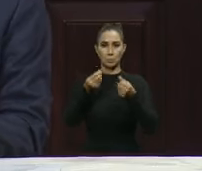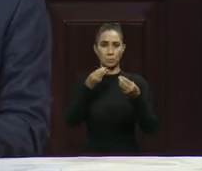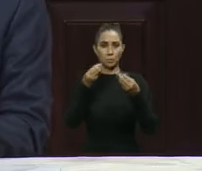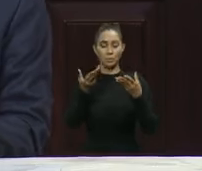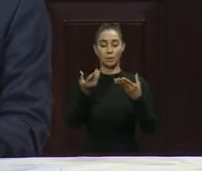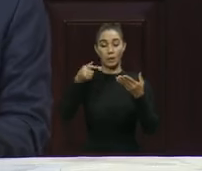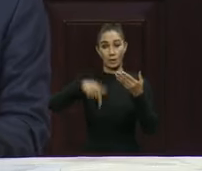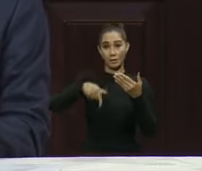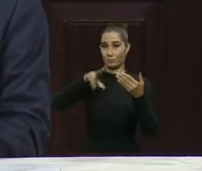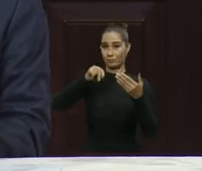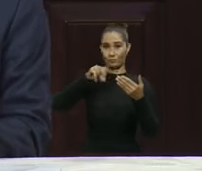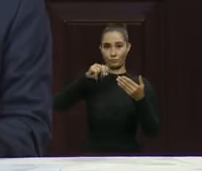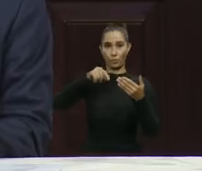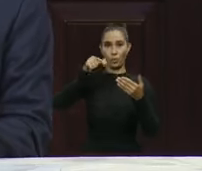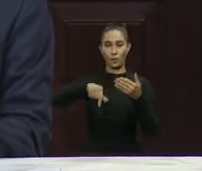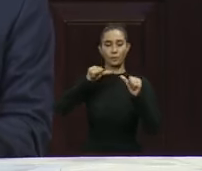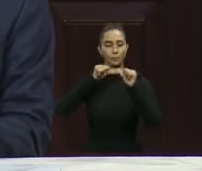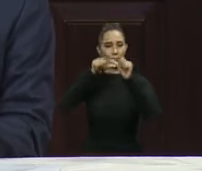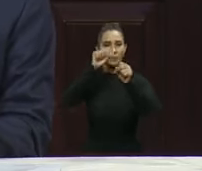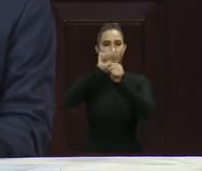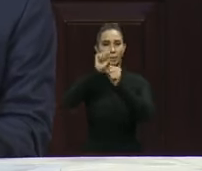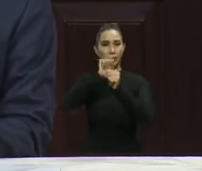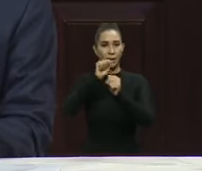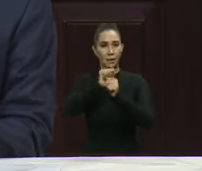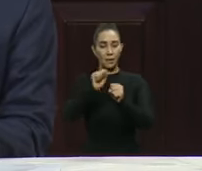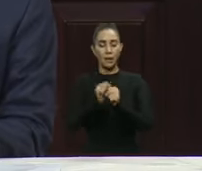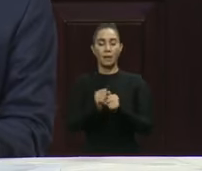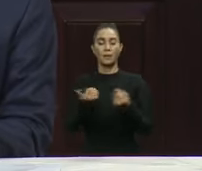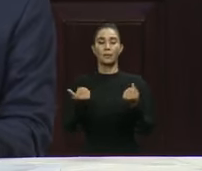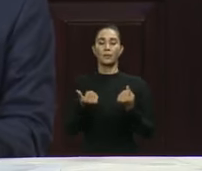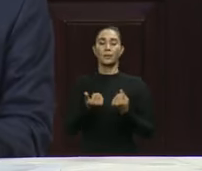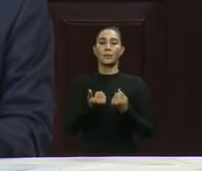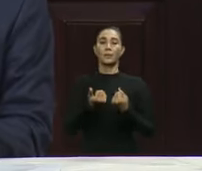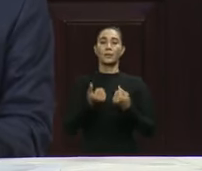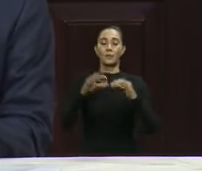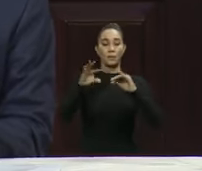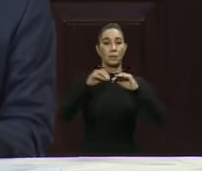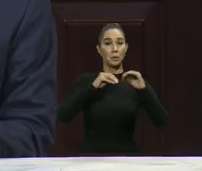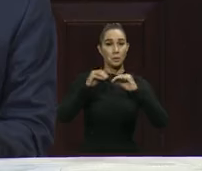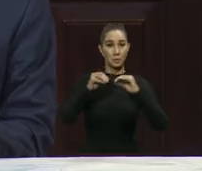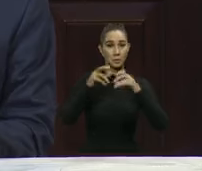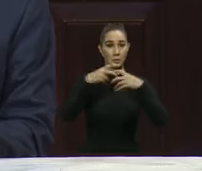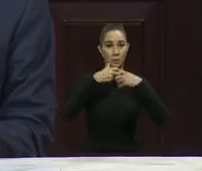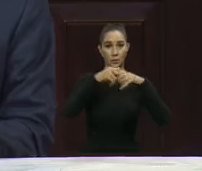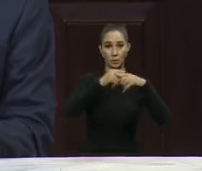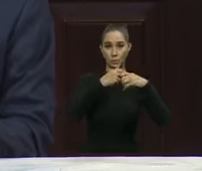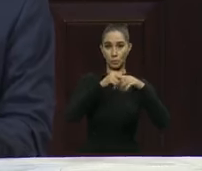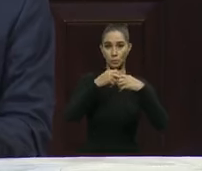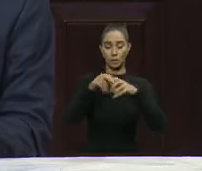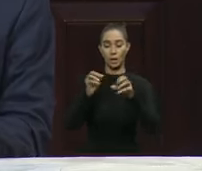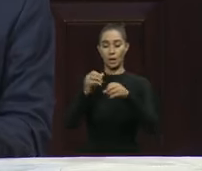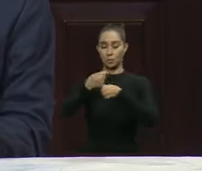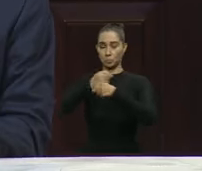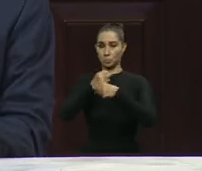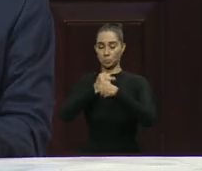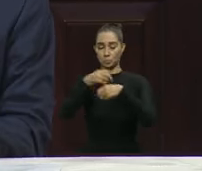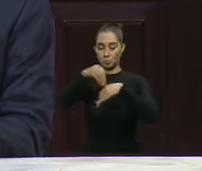porque nosotros estamos trabajando un sector comercial, industrial y de productores bien